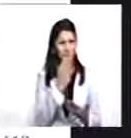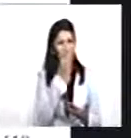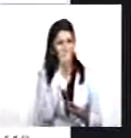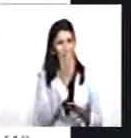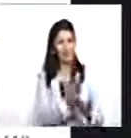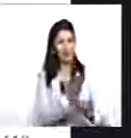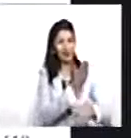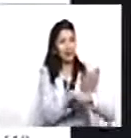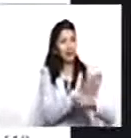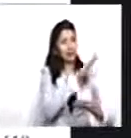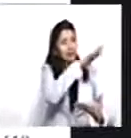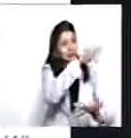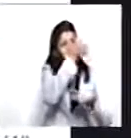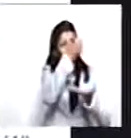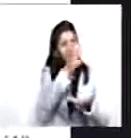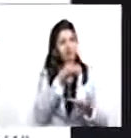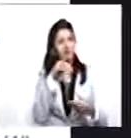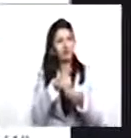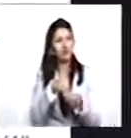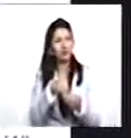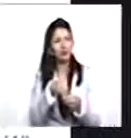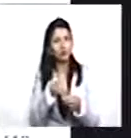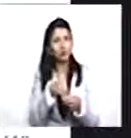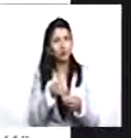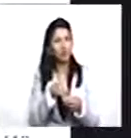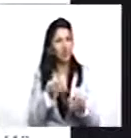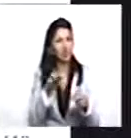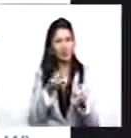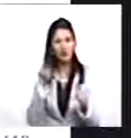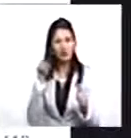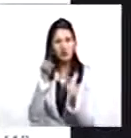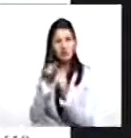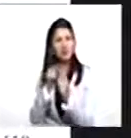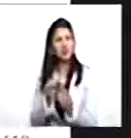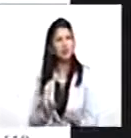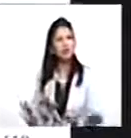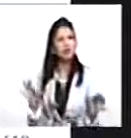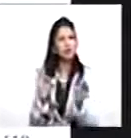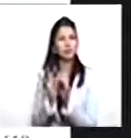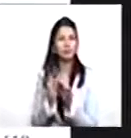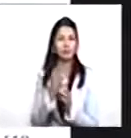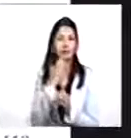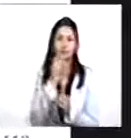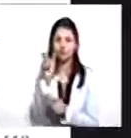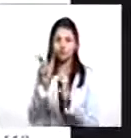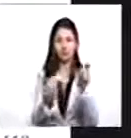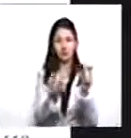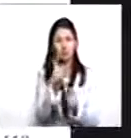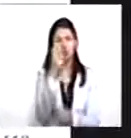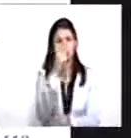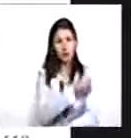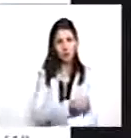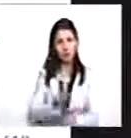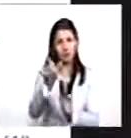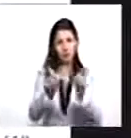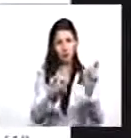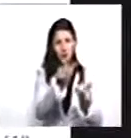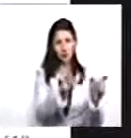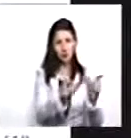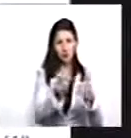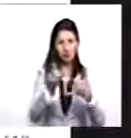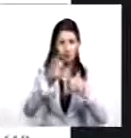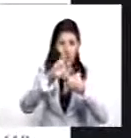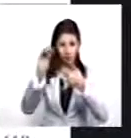Estos fondos deberían estar dedicados a que 1 millón de usuarios de la costa